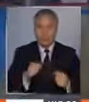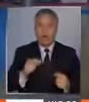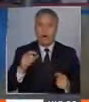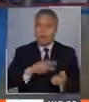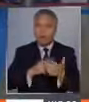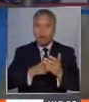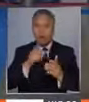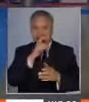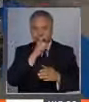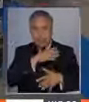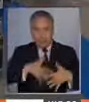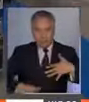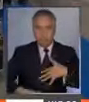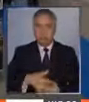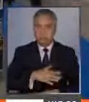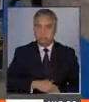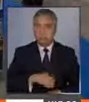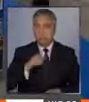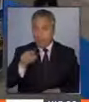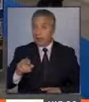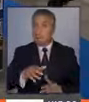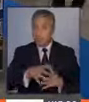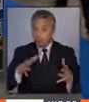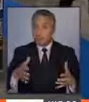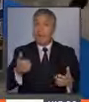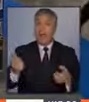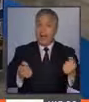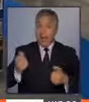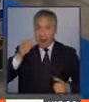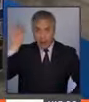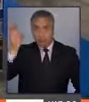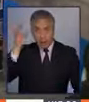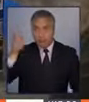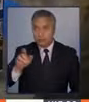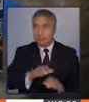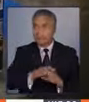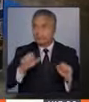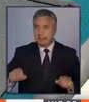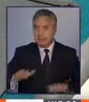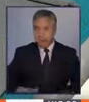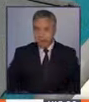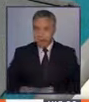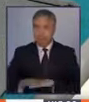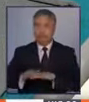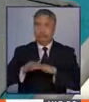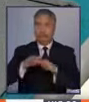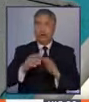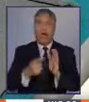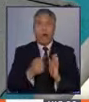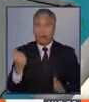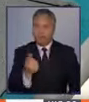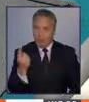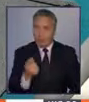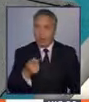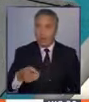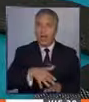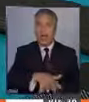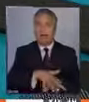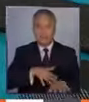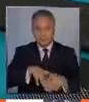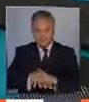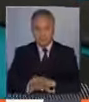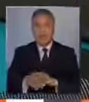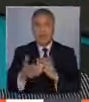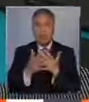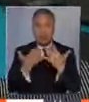Los nuevos productos en salud incluyen ambulancias con sistemas automáticos para subir las camillas, textiles como calcetines y guantes que